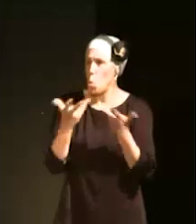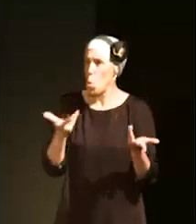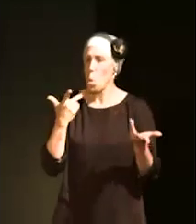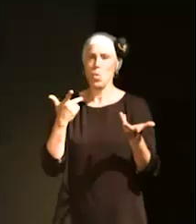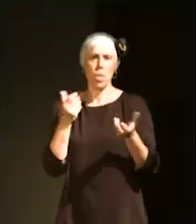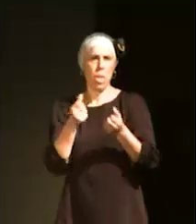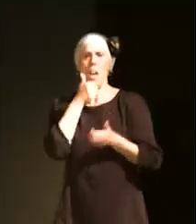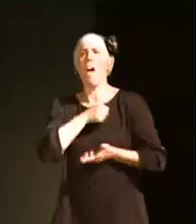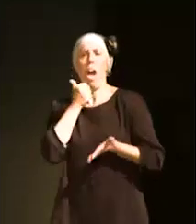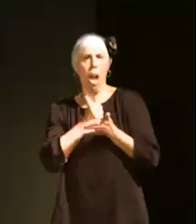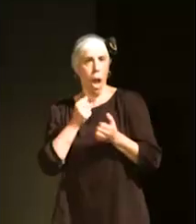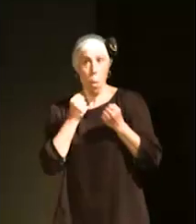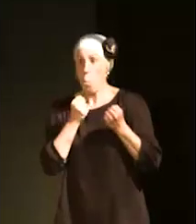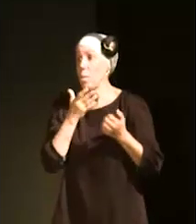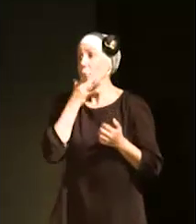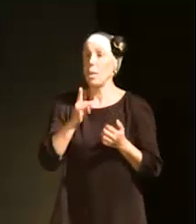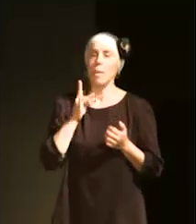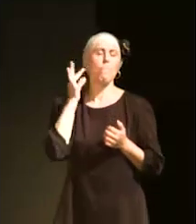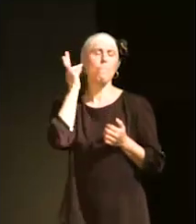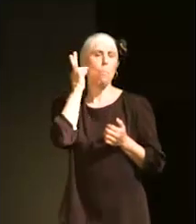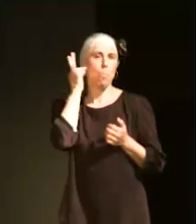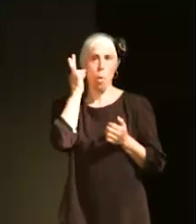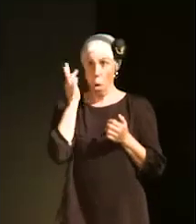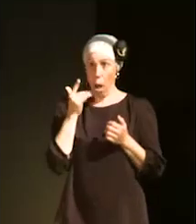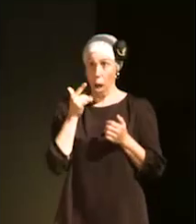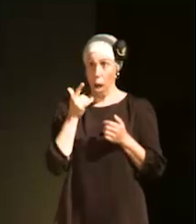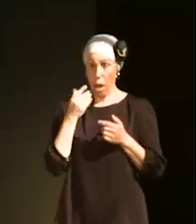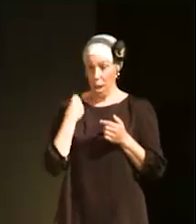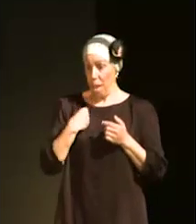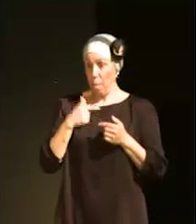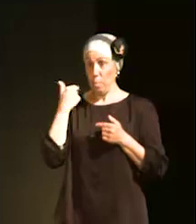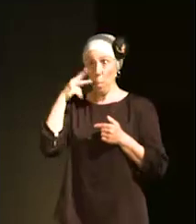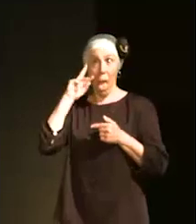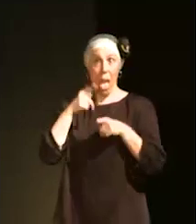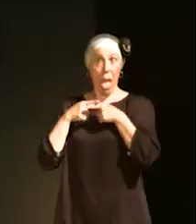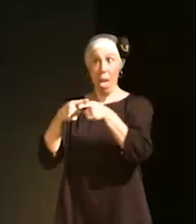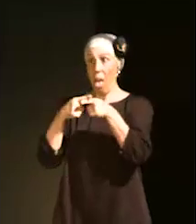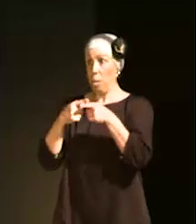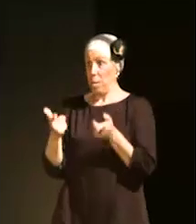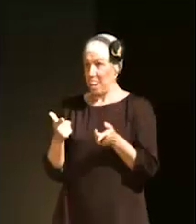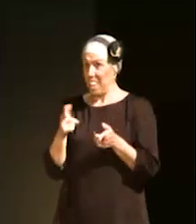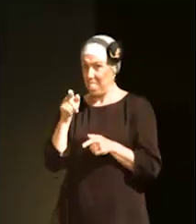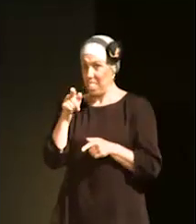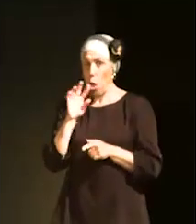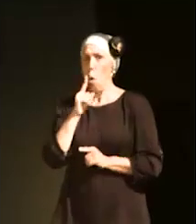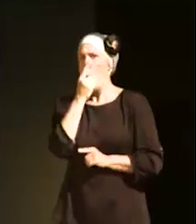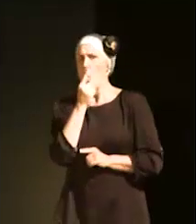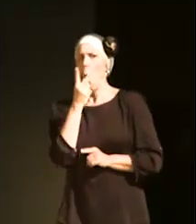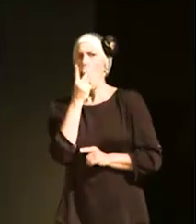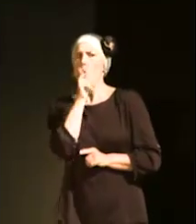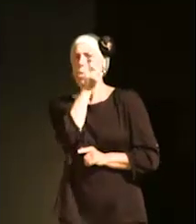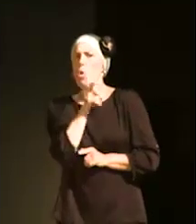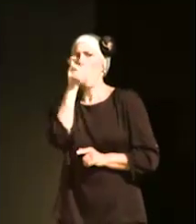resistencia pura en todas las que voy a compartir ha habido una o dos personas que